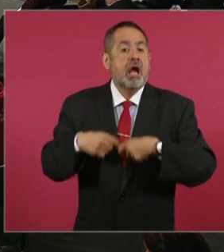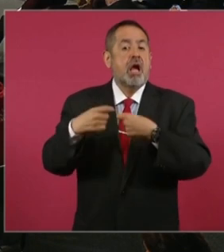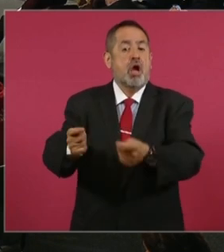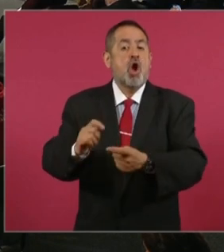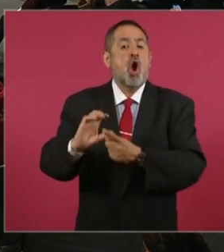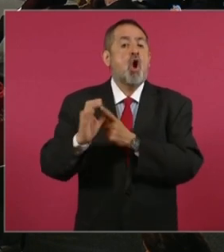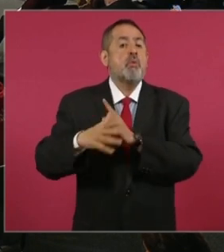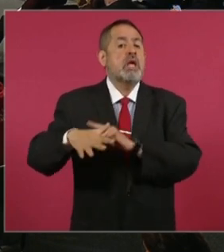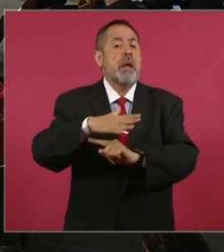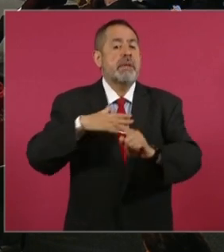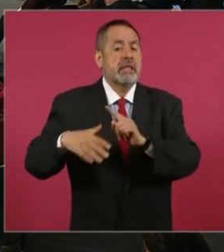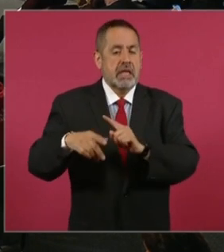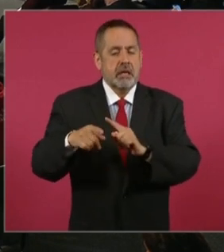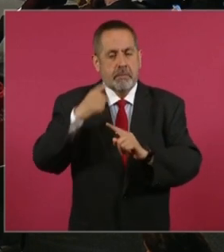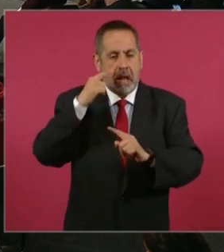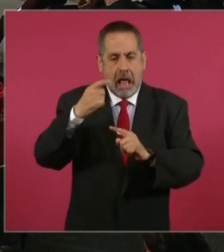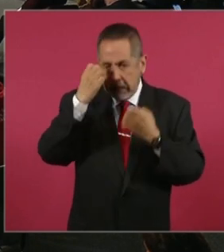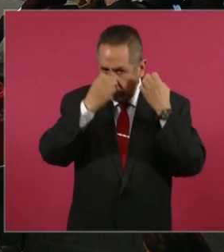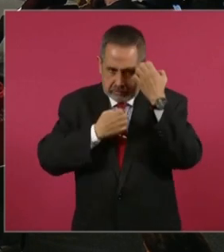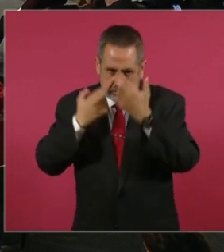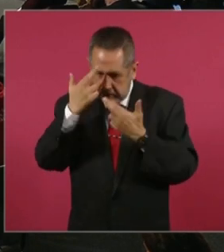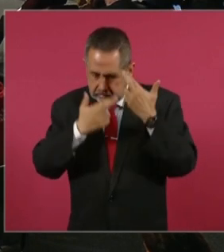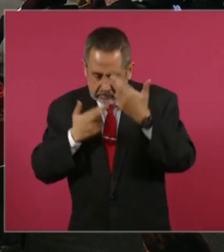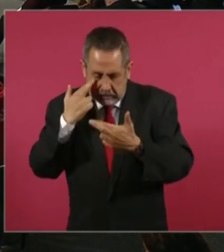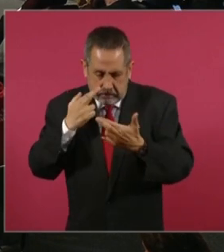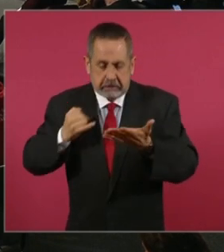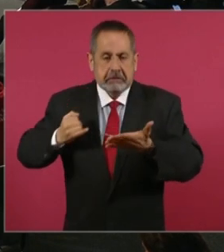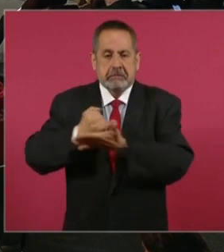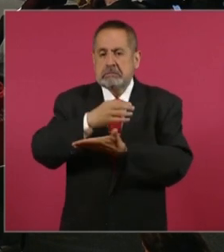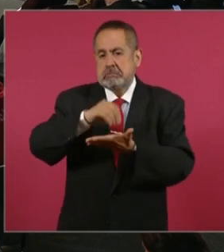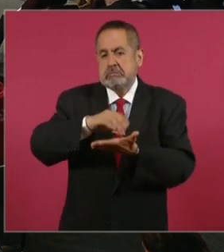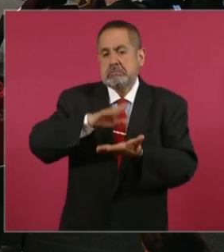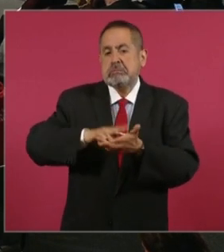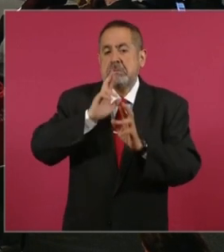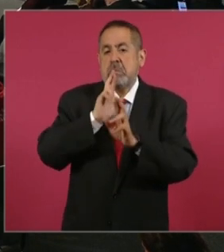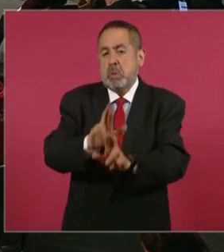Comisión de Medio Ambiente y Recursos Naturales para su dictamen.